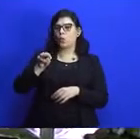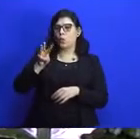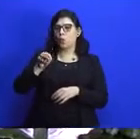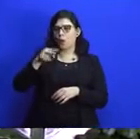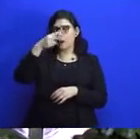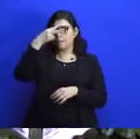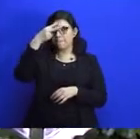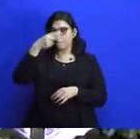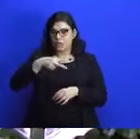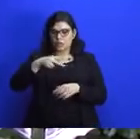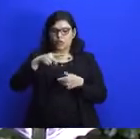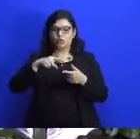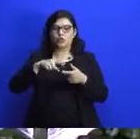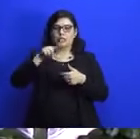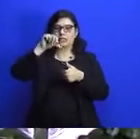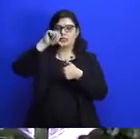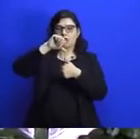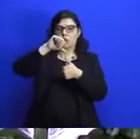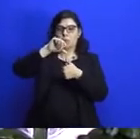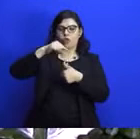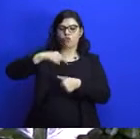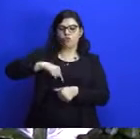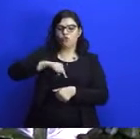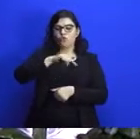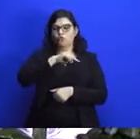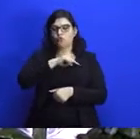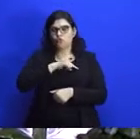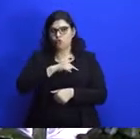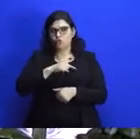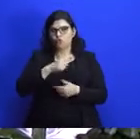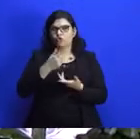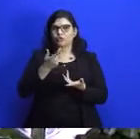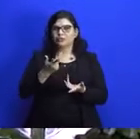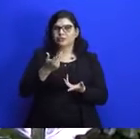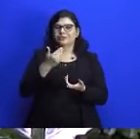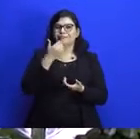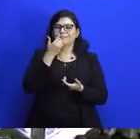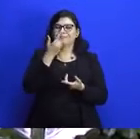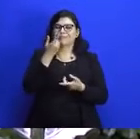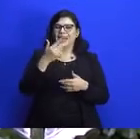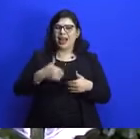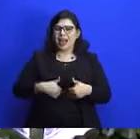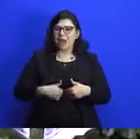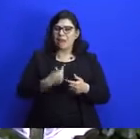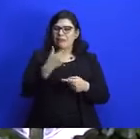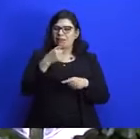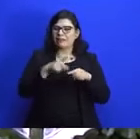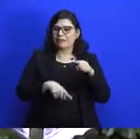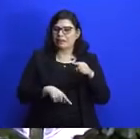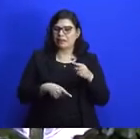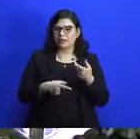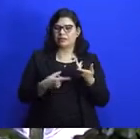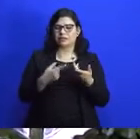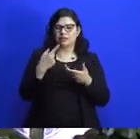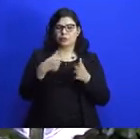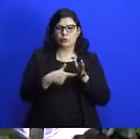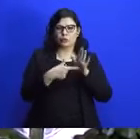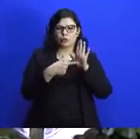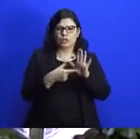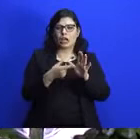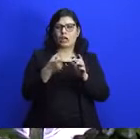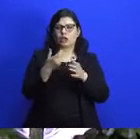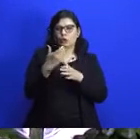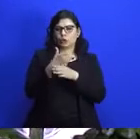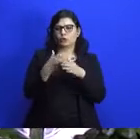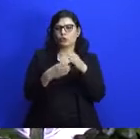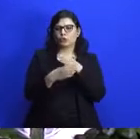Centroamérica nos convertimos en habilitadores para combatir el hambre en la región. Y les quiero compartir algunas de las cosas que estamos haciendo con muchísimo